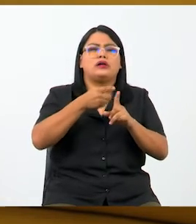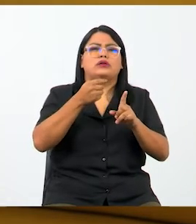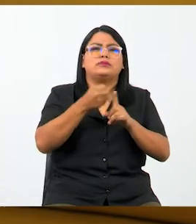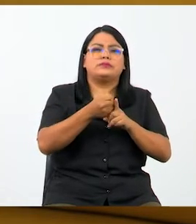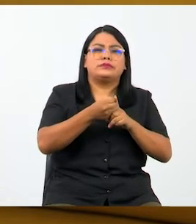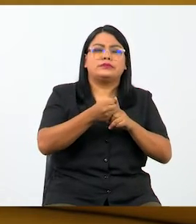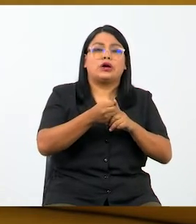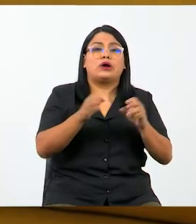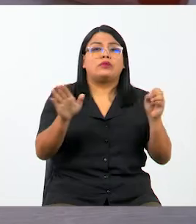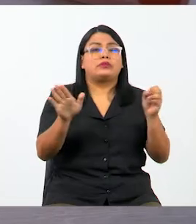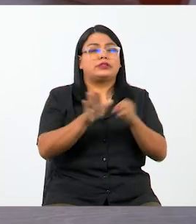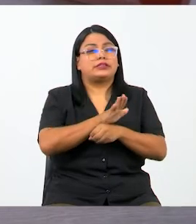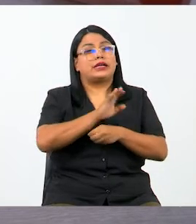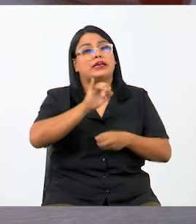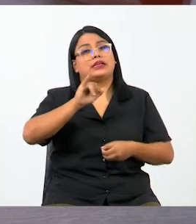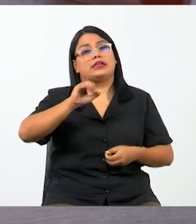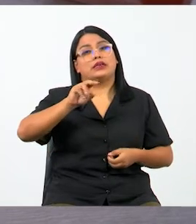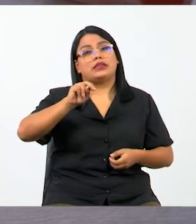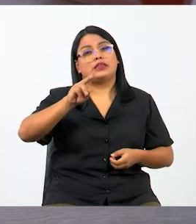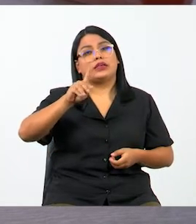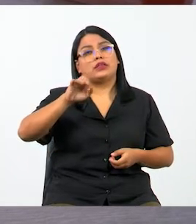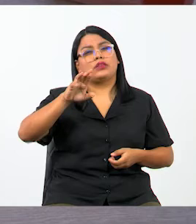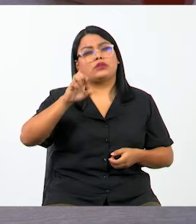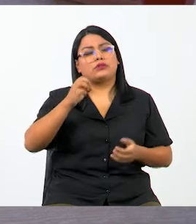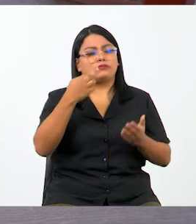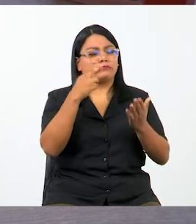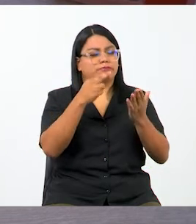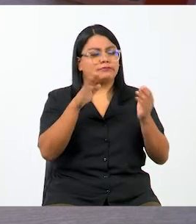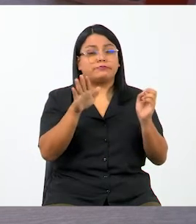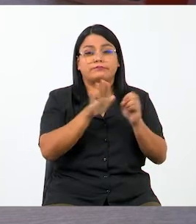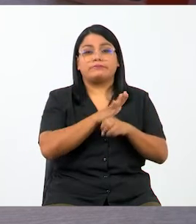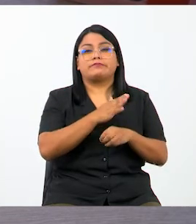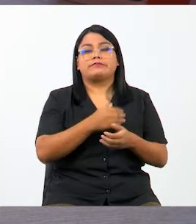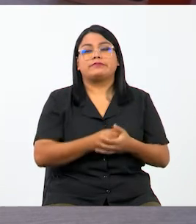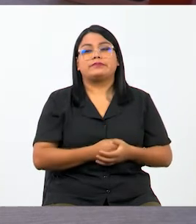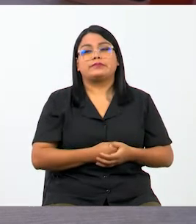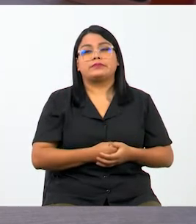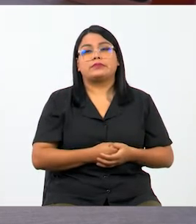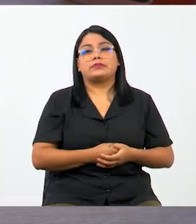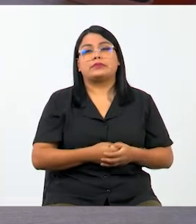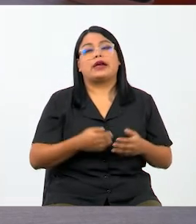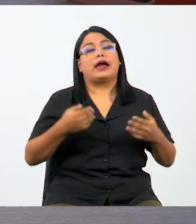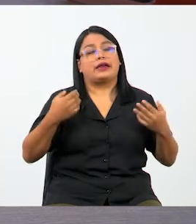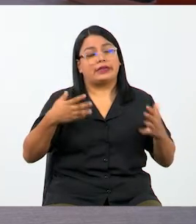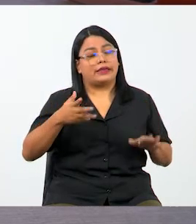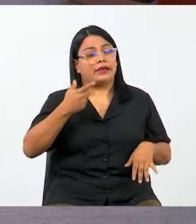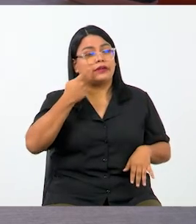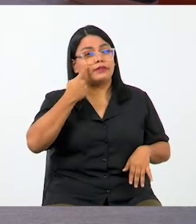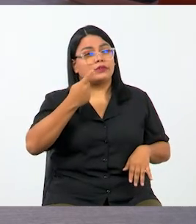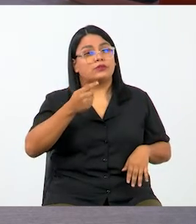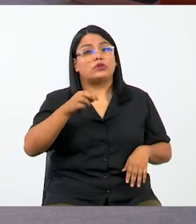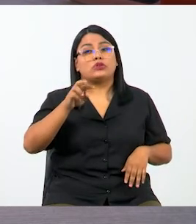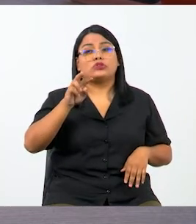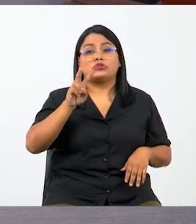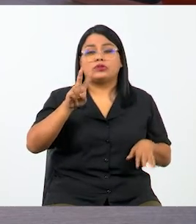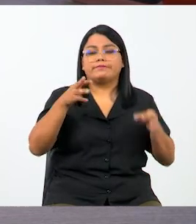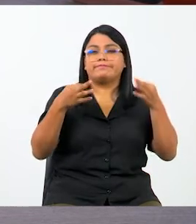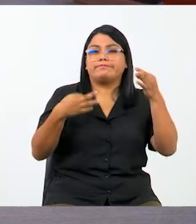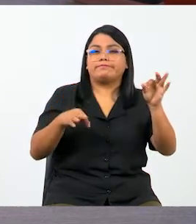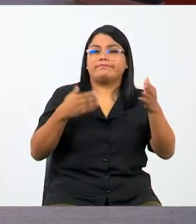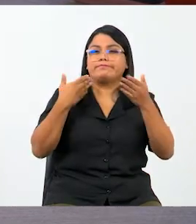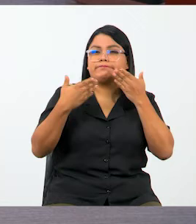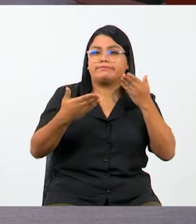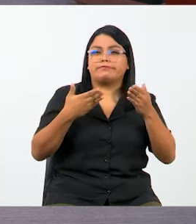sido priorizados. Así es, y como nos dimos cuenta, estas dos páginas de orientaciones metodológicas